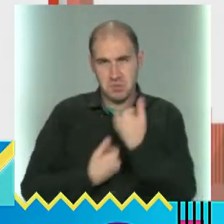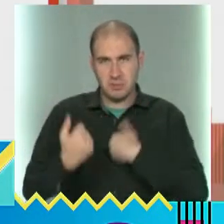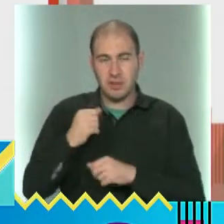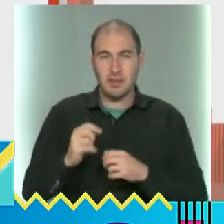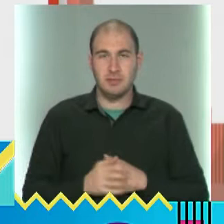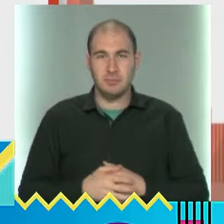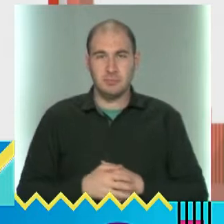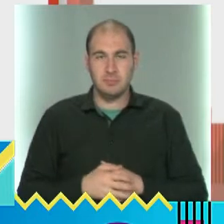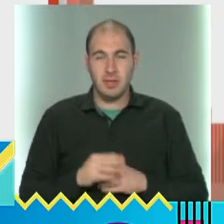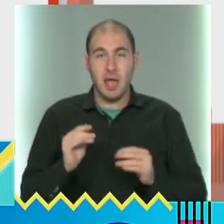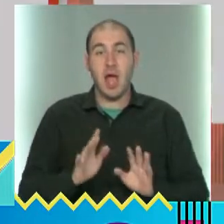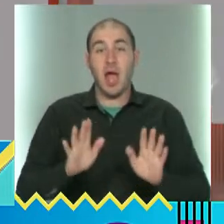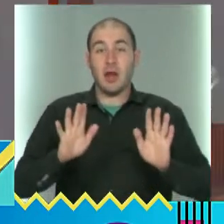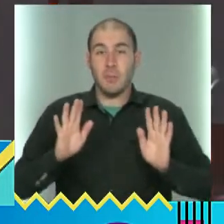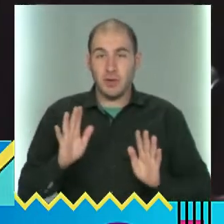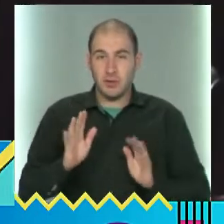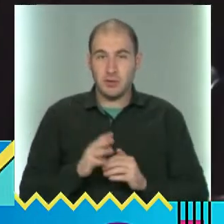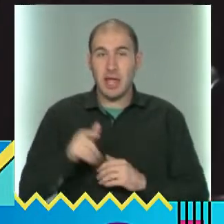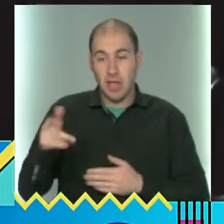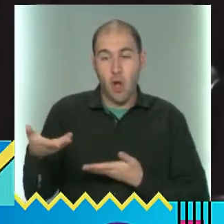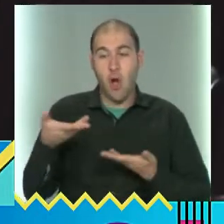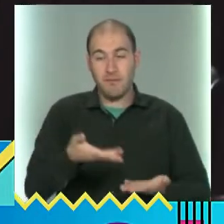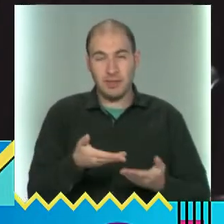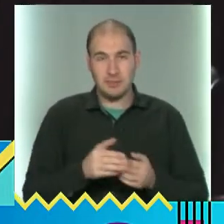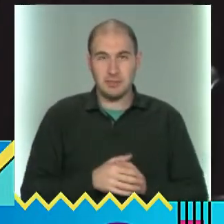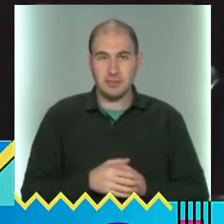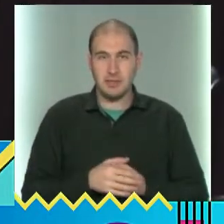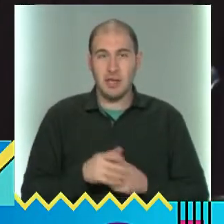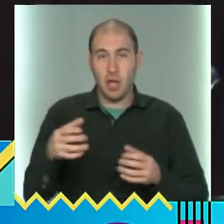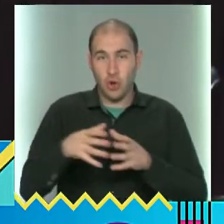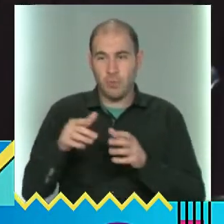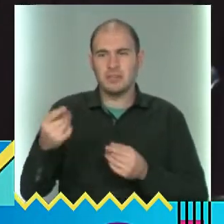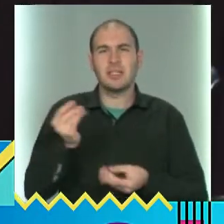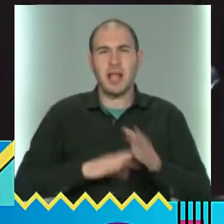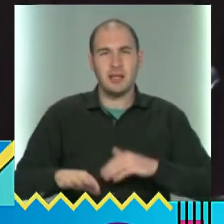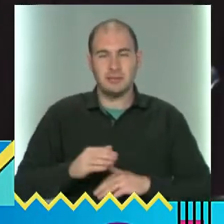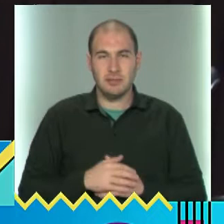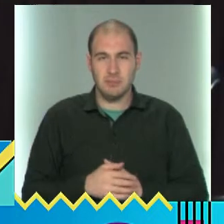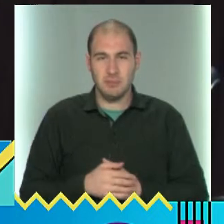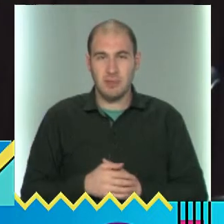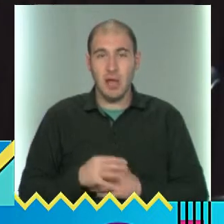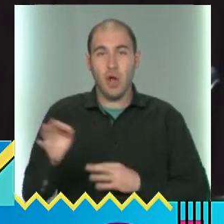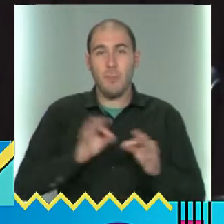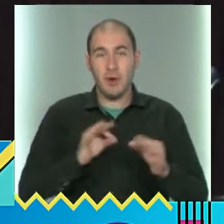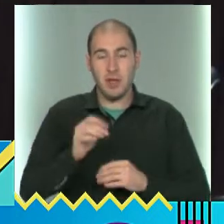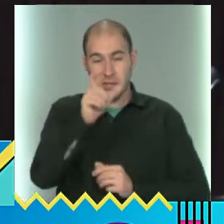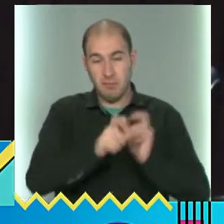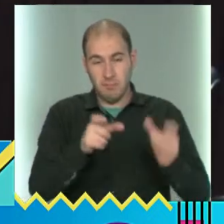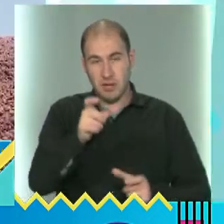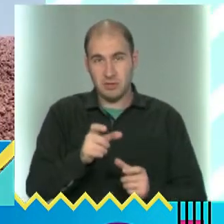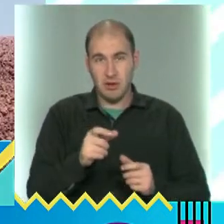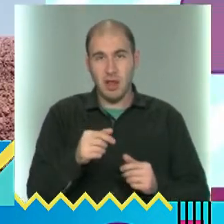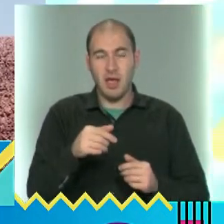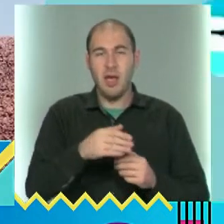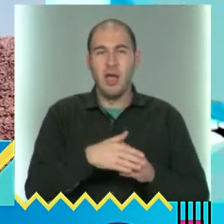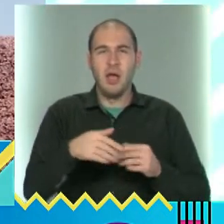acerca de la posibilidad de lo que ellos ofrecían, de que era precisamente esta organización lo que hace es recibir proyectos de gente que tienen el